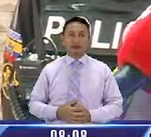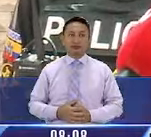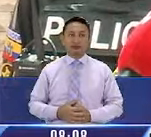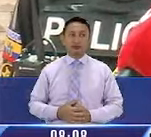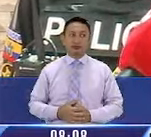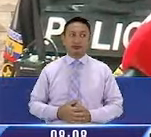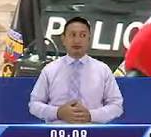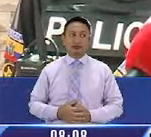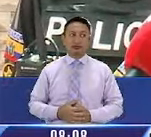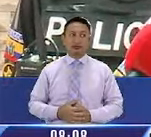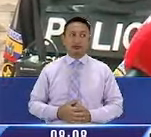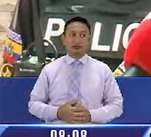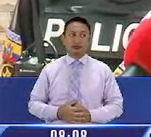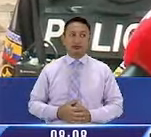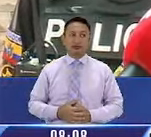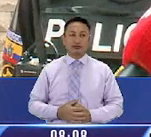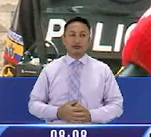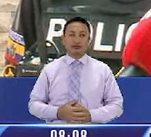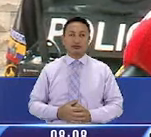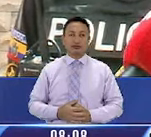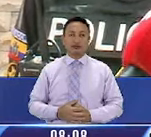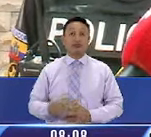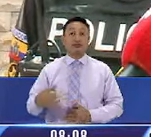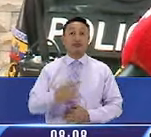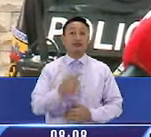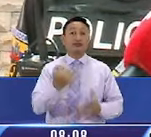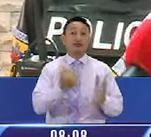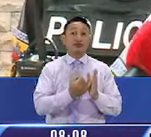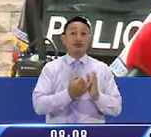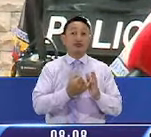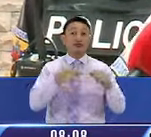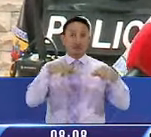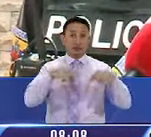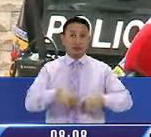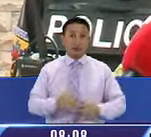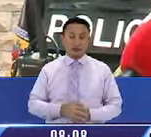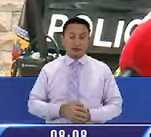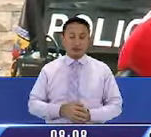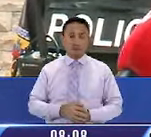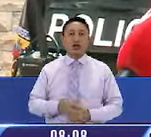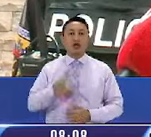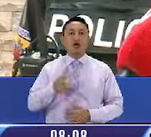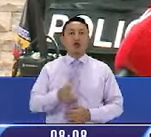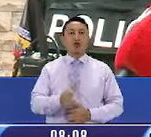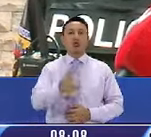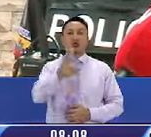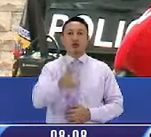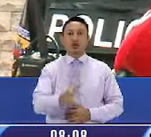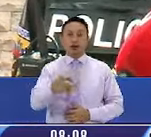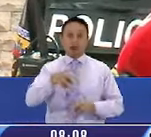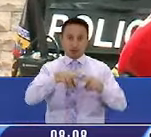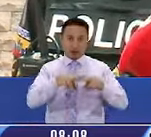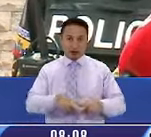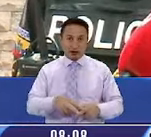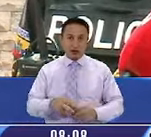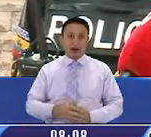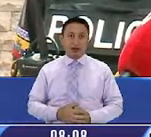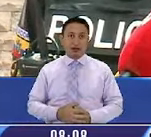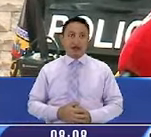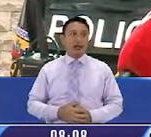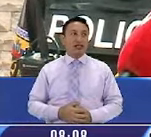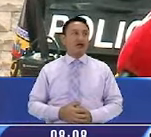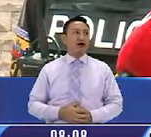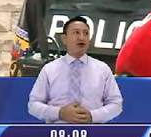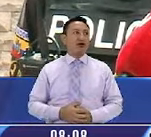tenía placas de identificación, por lo que inmediatamente detienen la marcha. Al momento de verificar a través de nuestro aplicativo, se